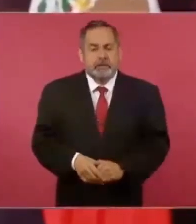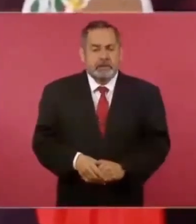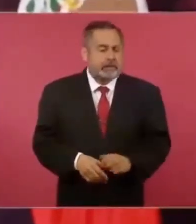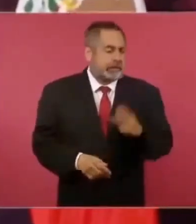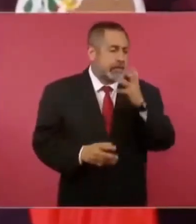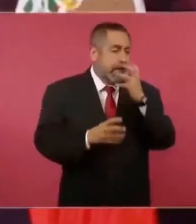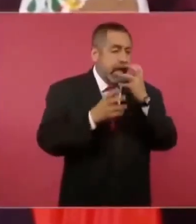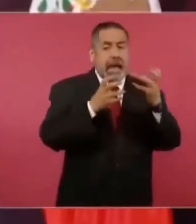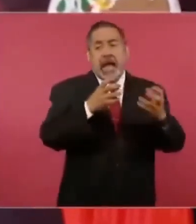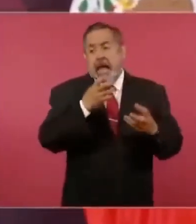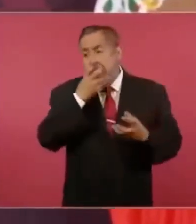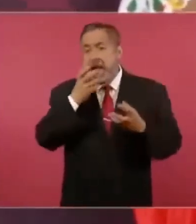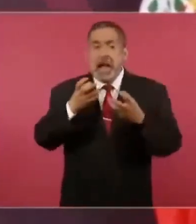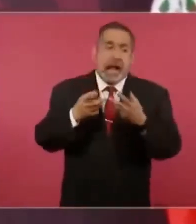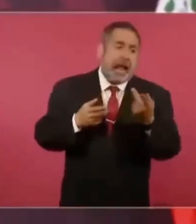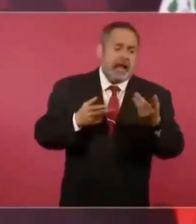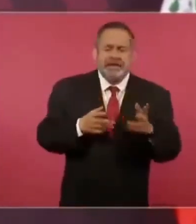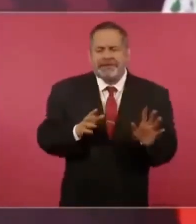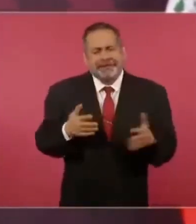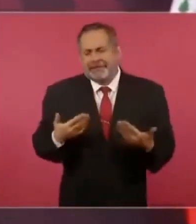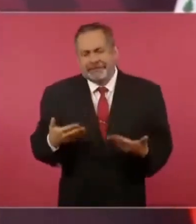gritos, ¿no?